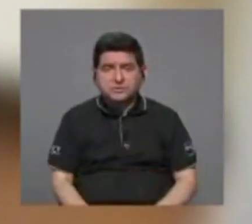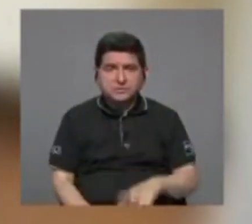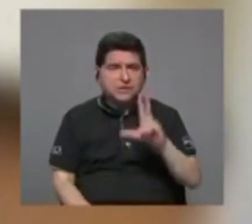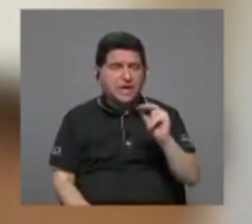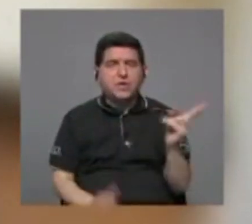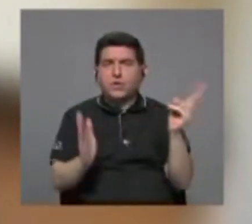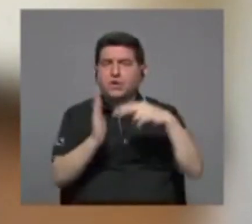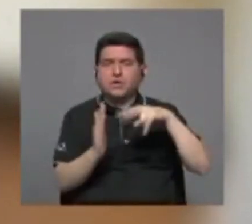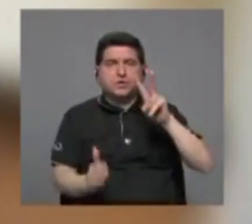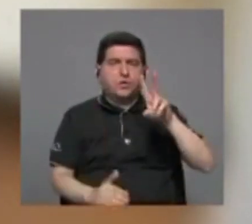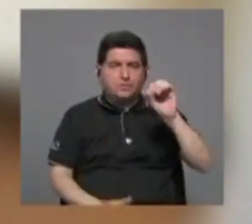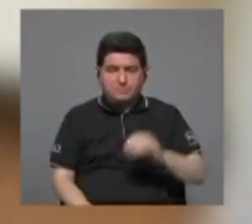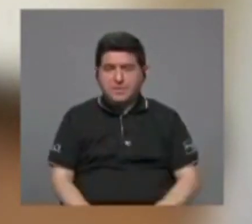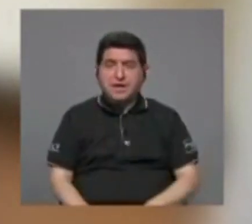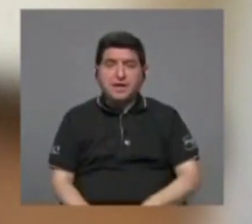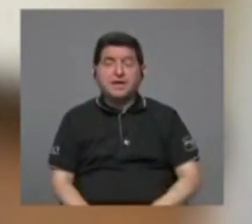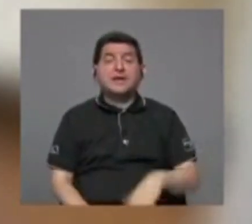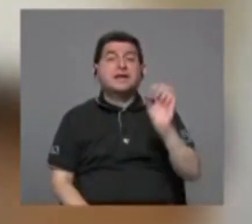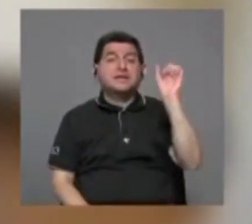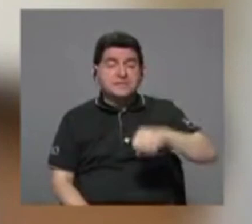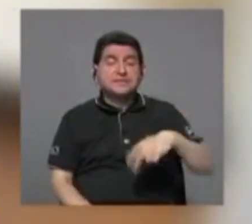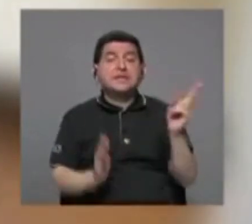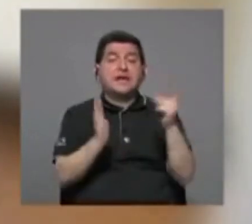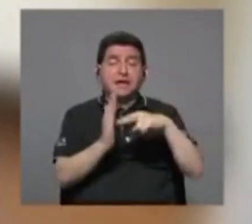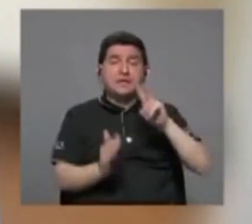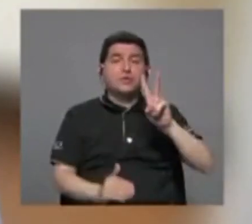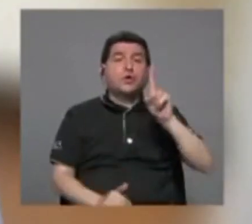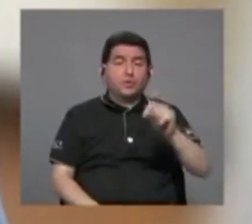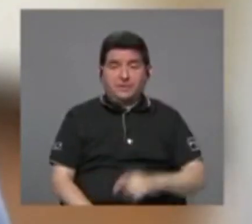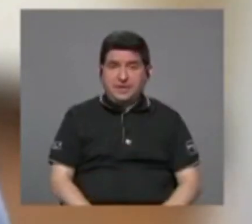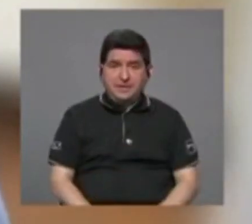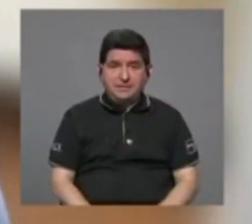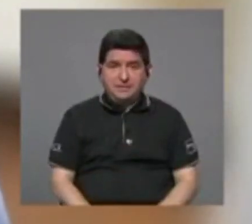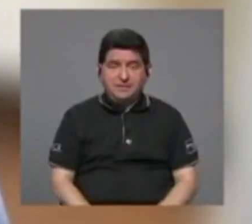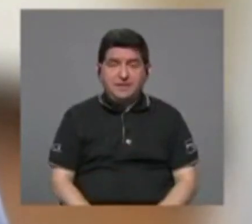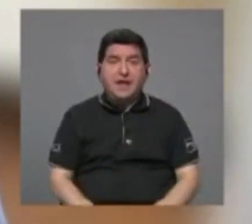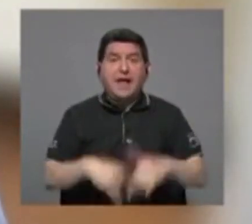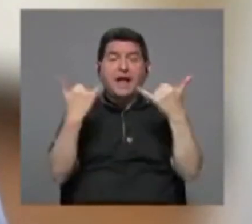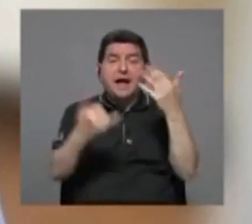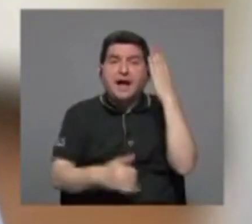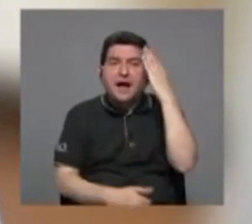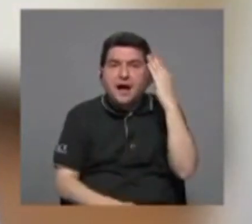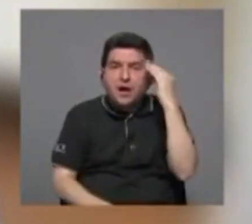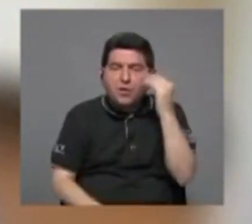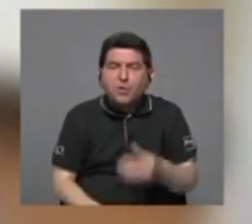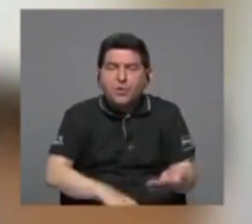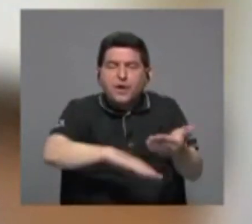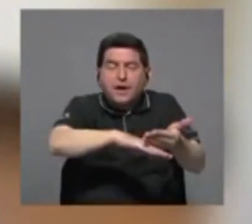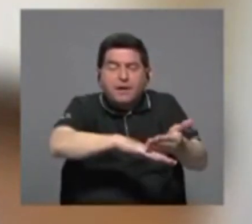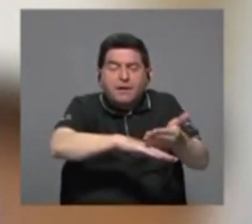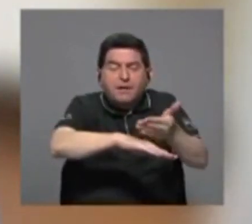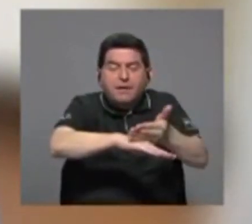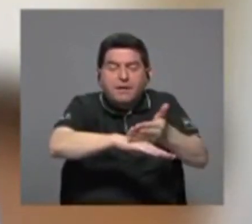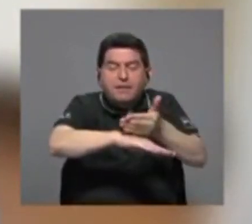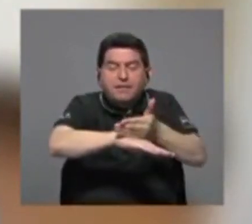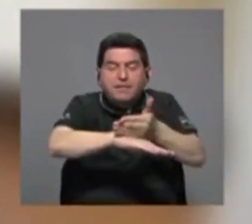en el 2020, pero sí en el 2021, y era que se estaba experimentando una